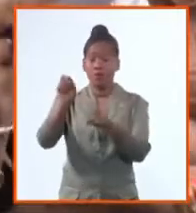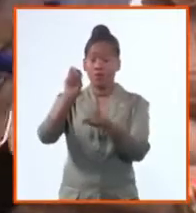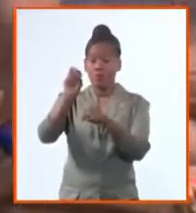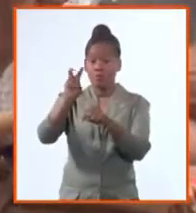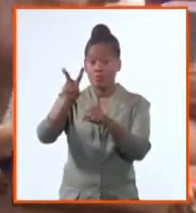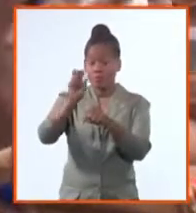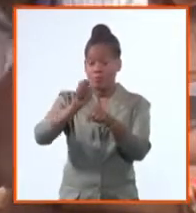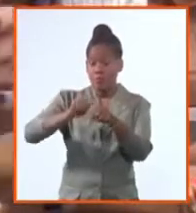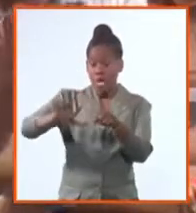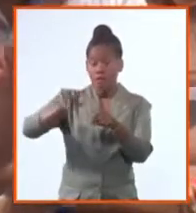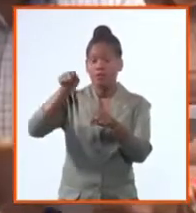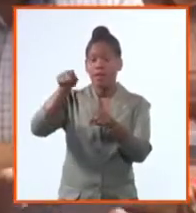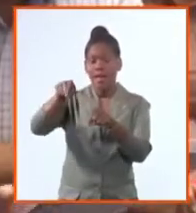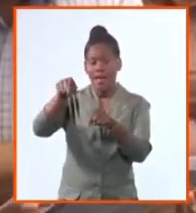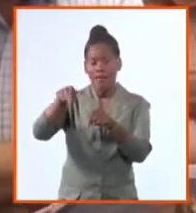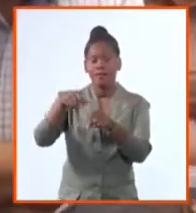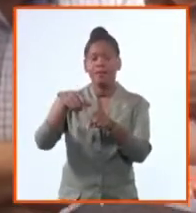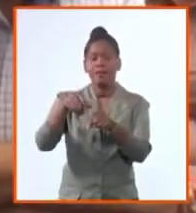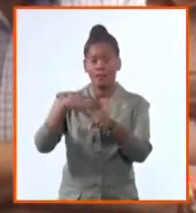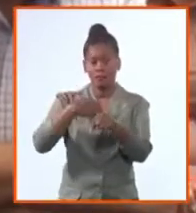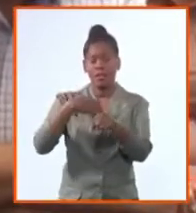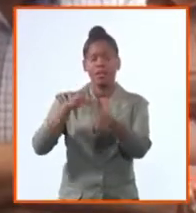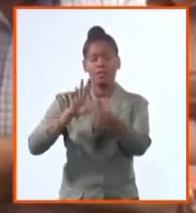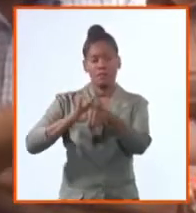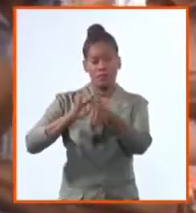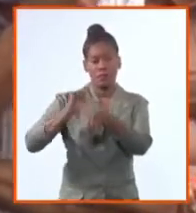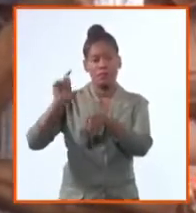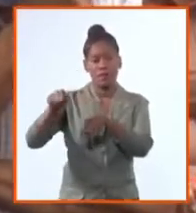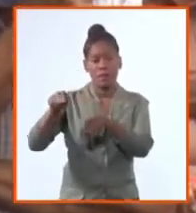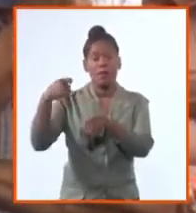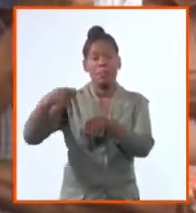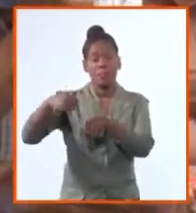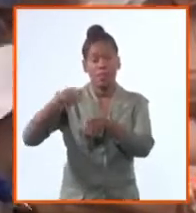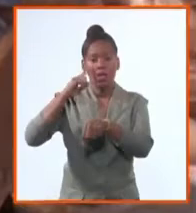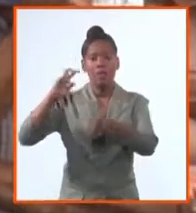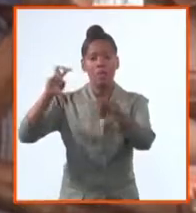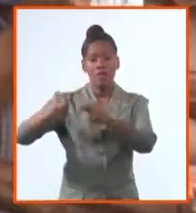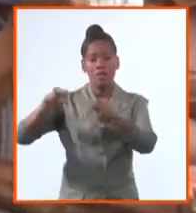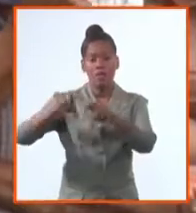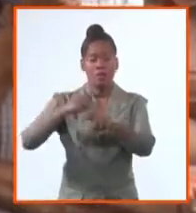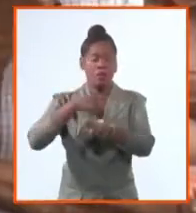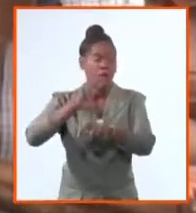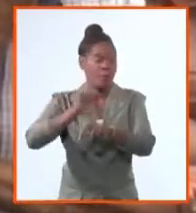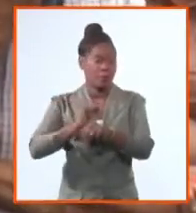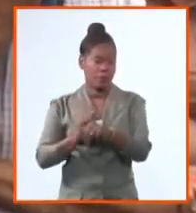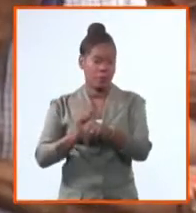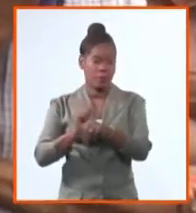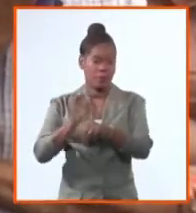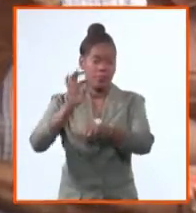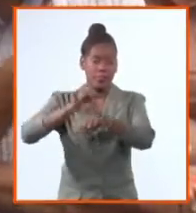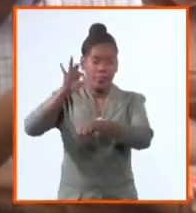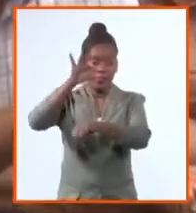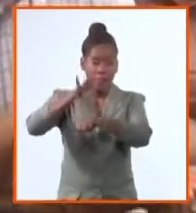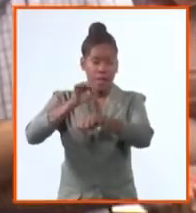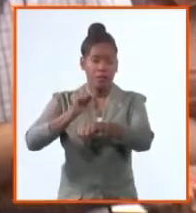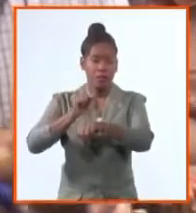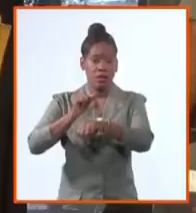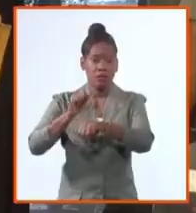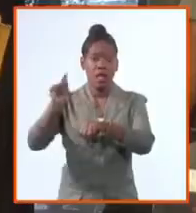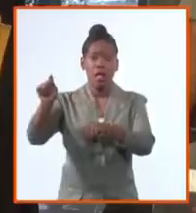COVID. COVID lo que pasa es que fue algo, o es algo. Estoy hablando de dengue. Tenemos dengue en estos